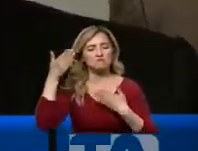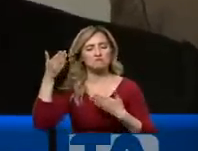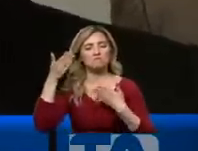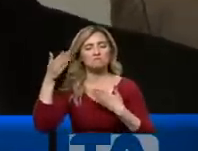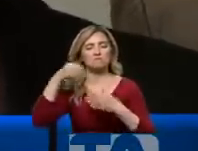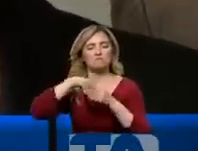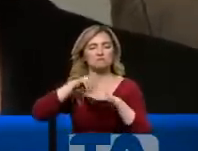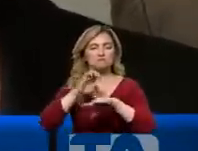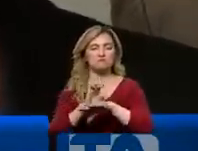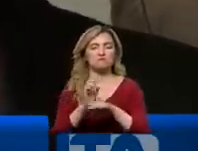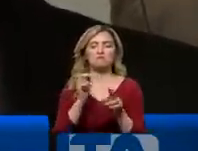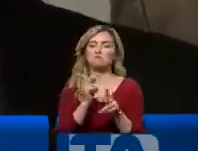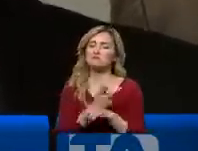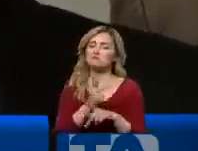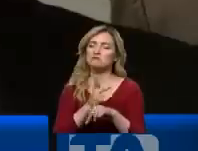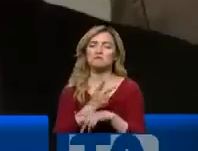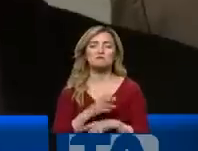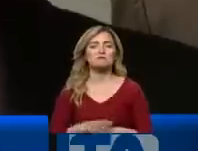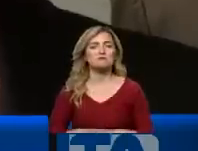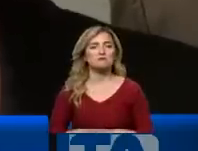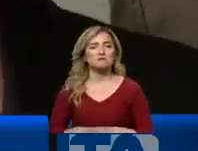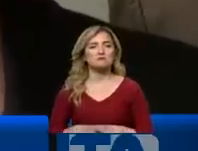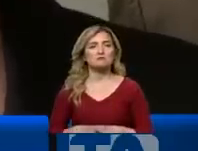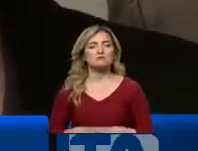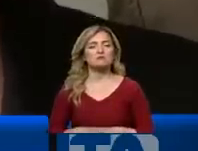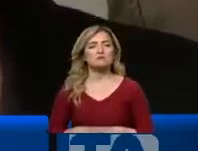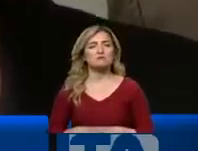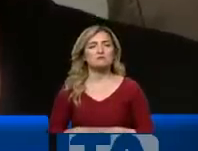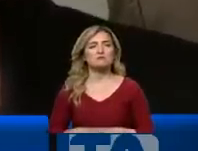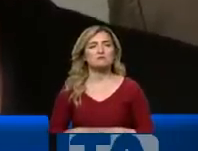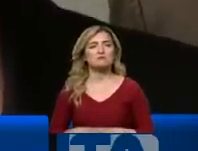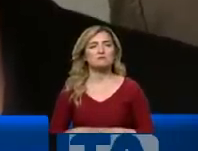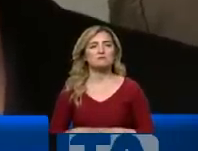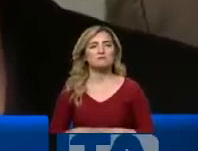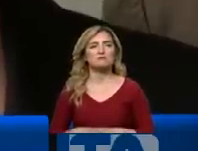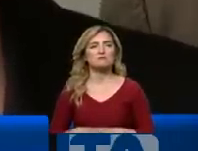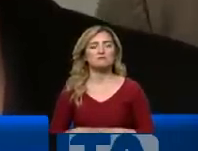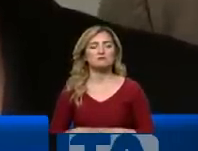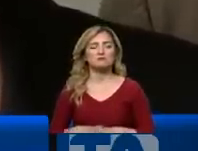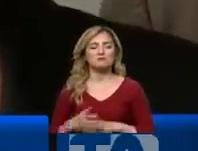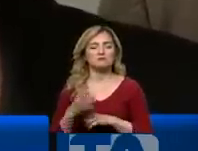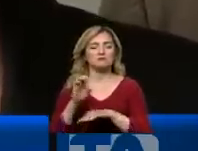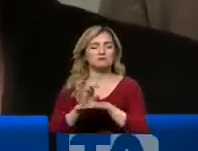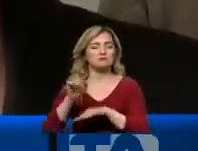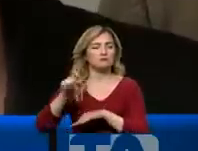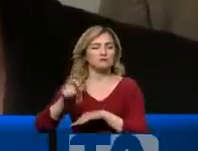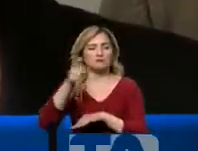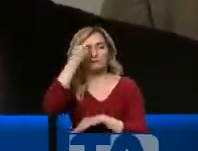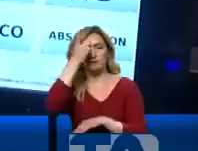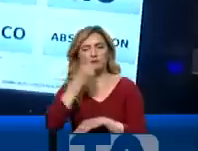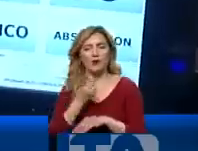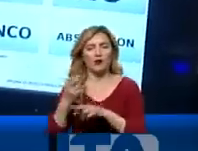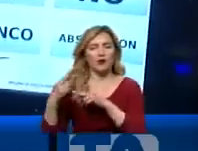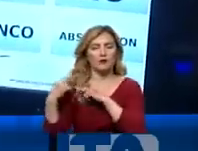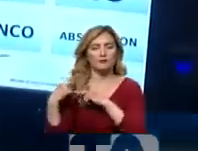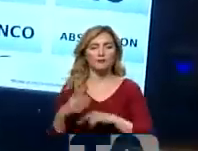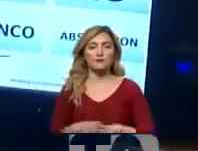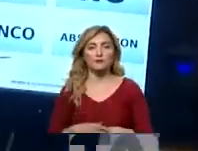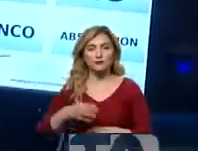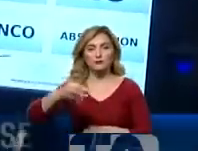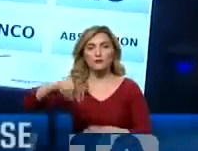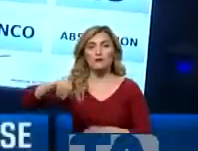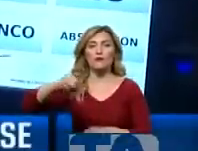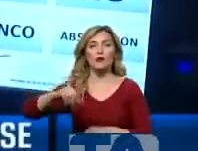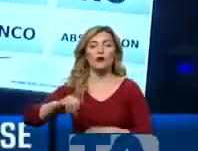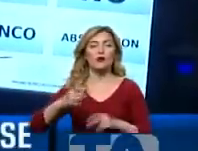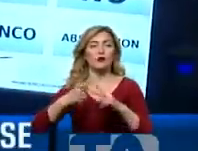del país, de la producción, van a estar a la altura de lo que el país requiere en este momento, que son decisiones responsables. Desde este miércoles